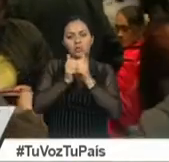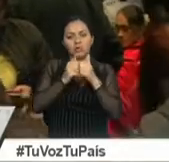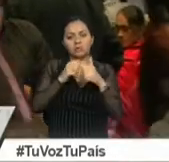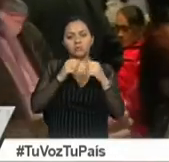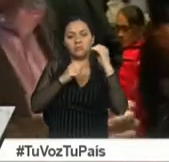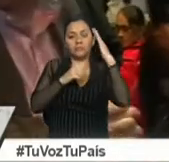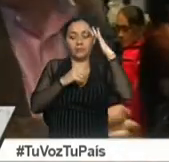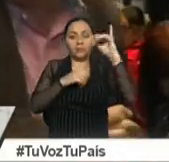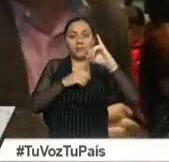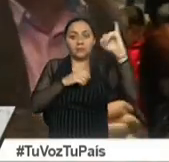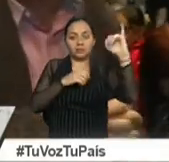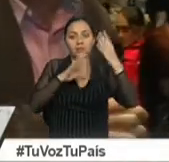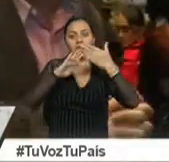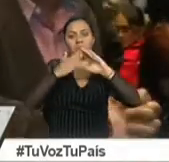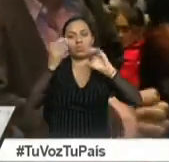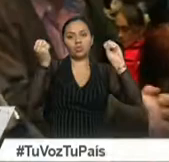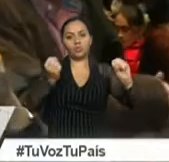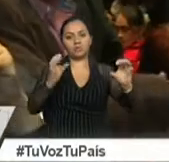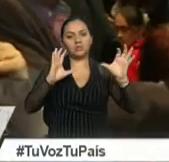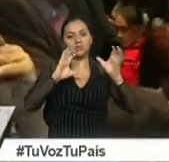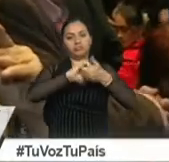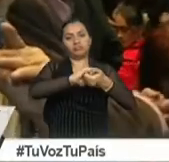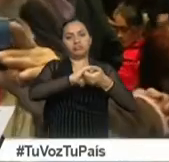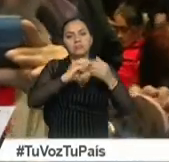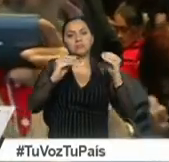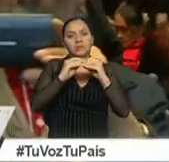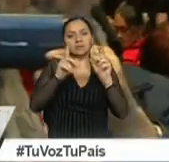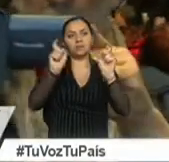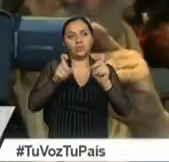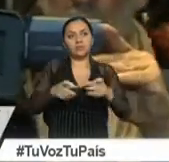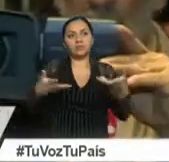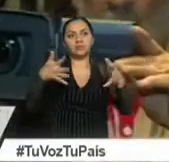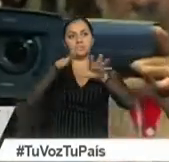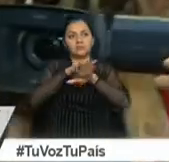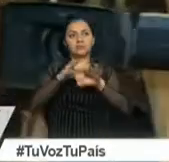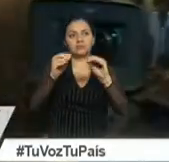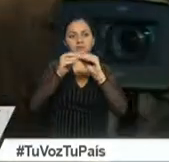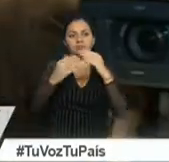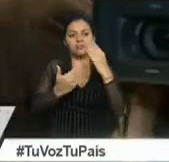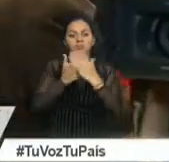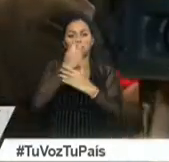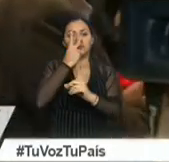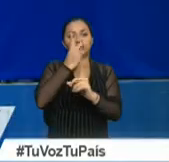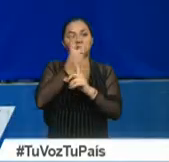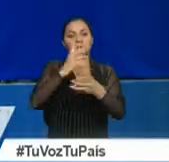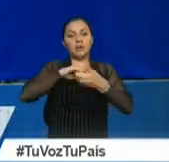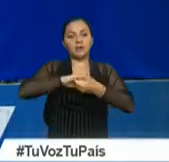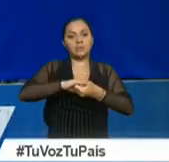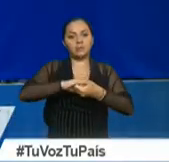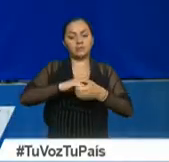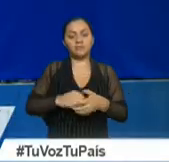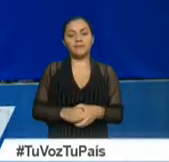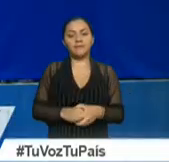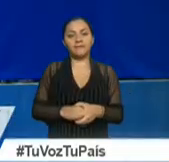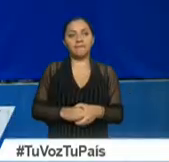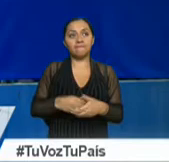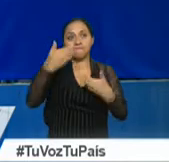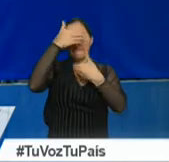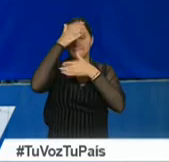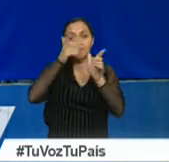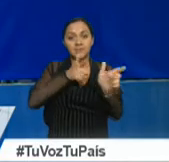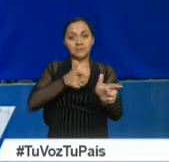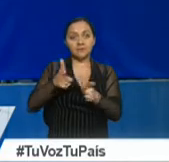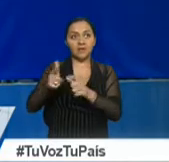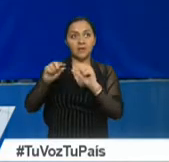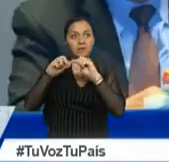izquierda puedan unirse e incluso integrarse en un sentido de alianza. Las FARC, cuyos miembros